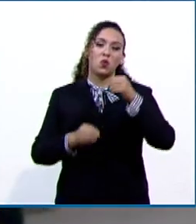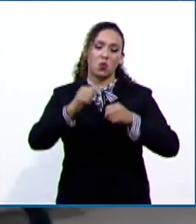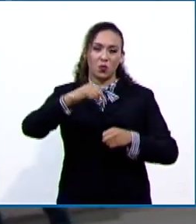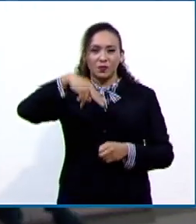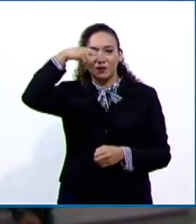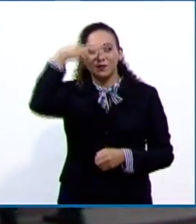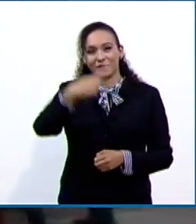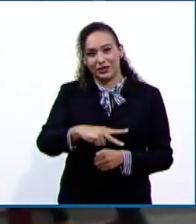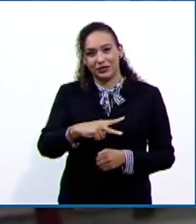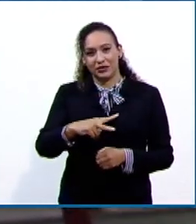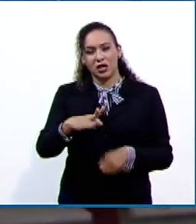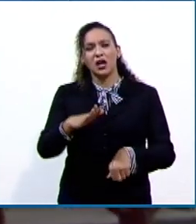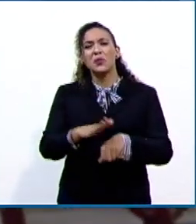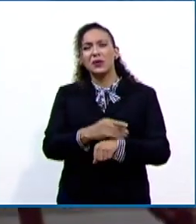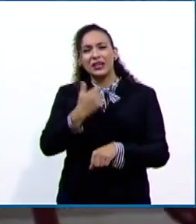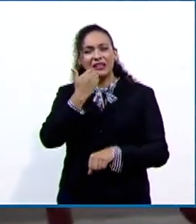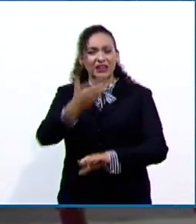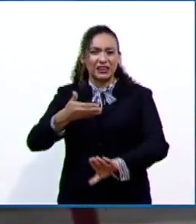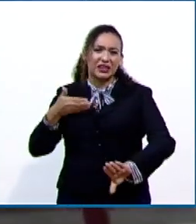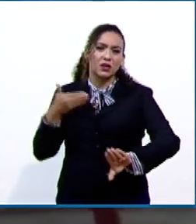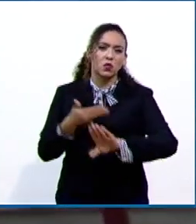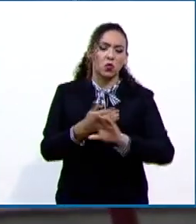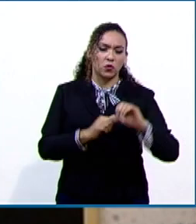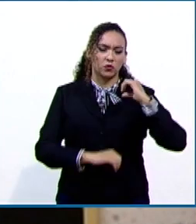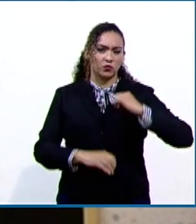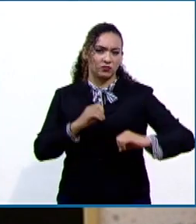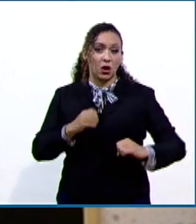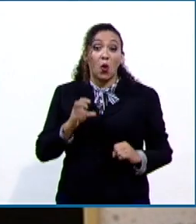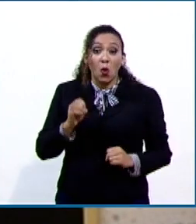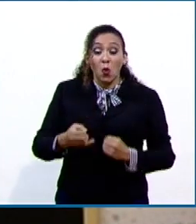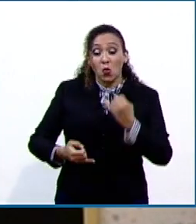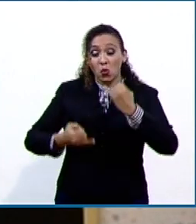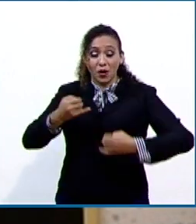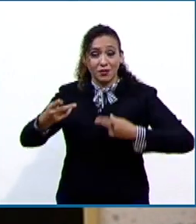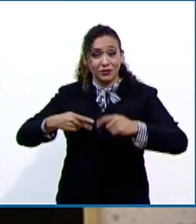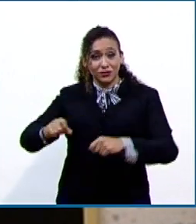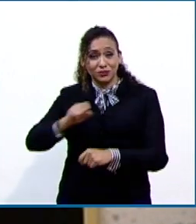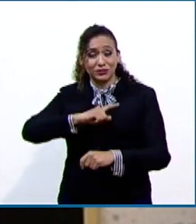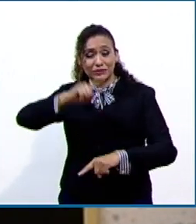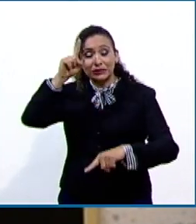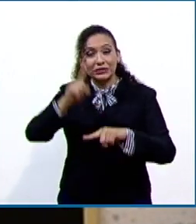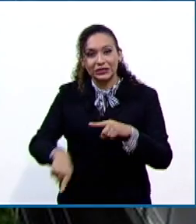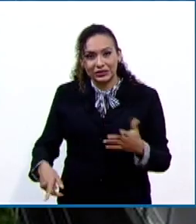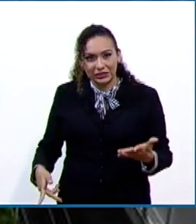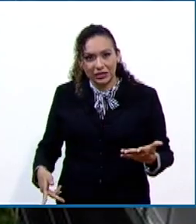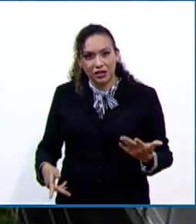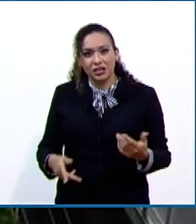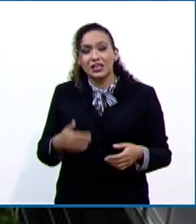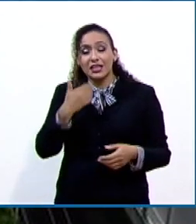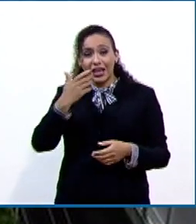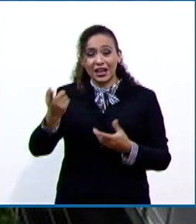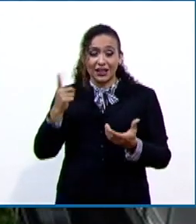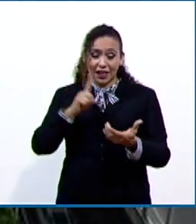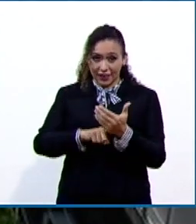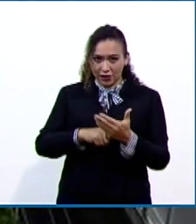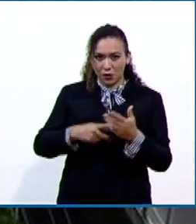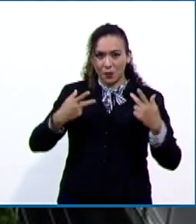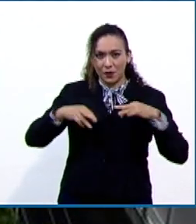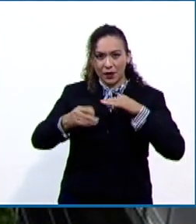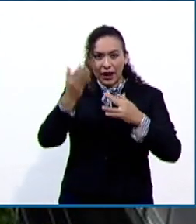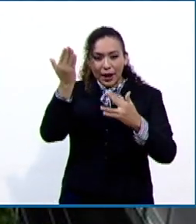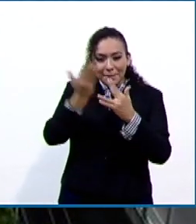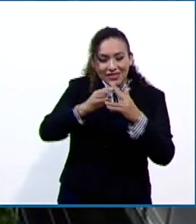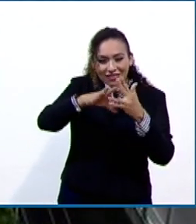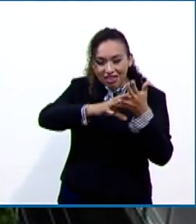al atentar contra la división de poderes y la independencia judicial, al prever el cese de la totalidad de sus integrantes, que